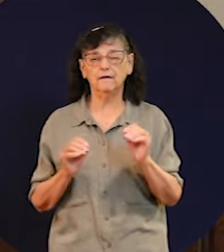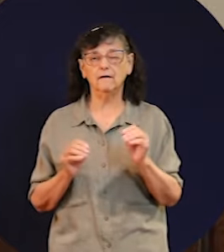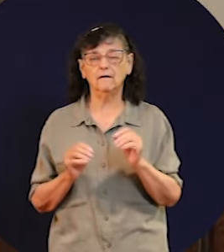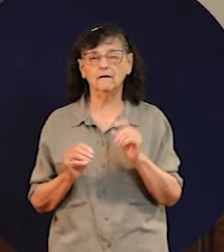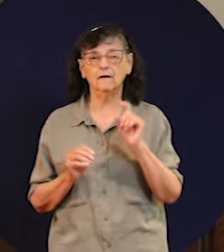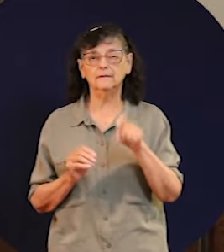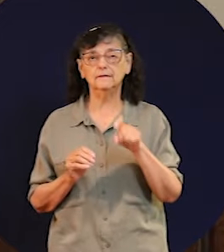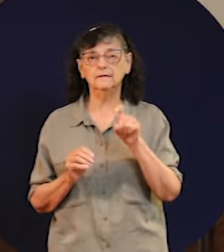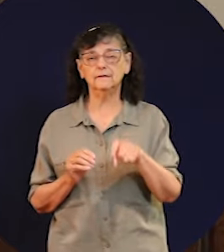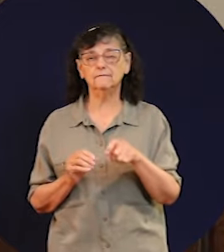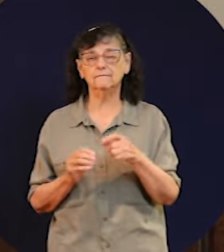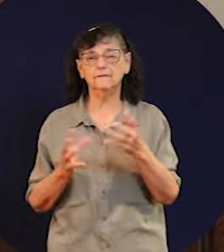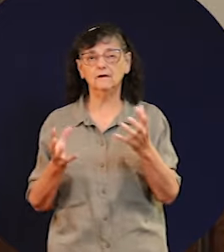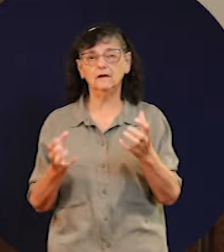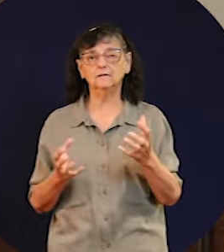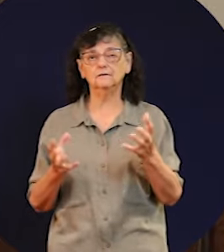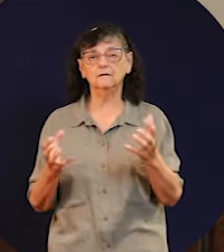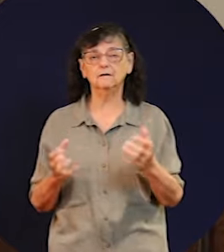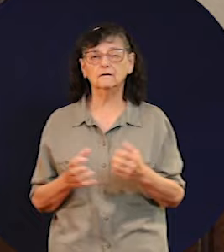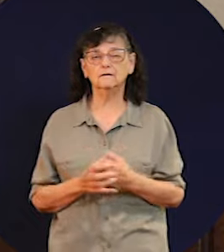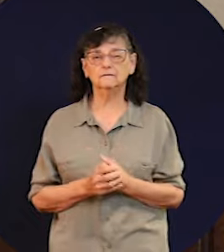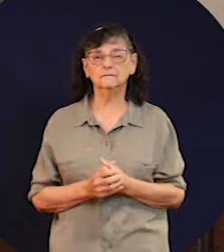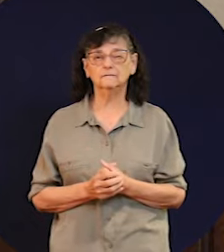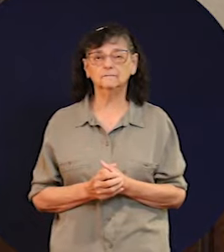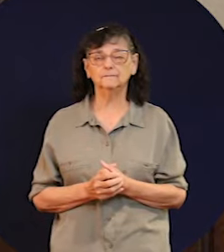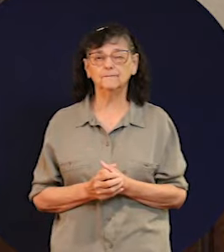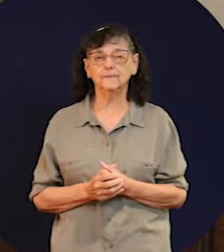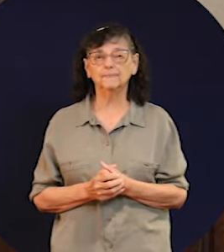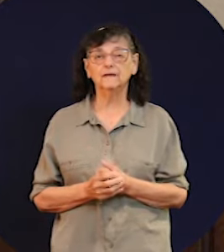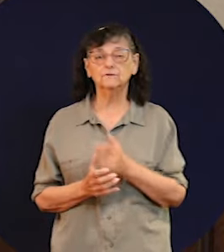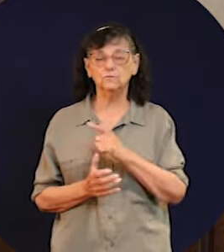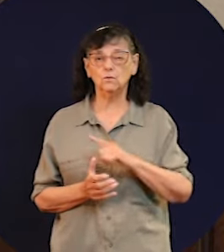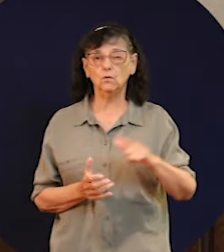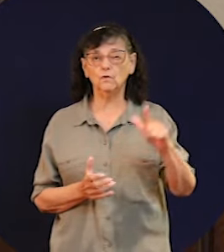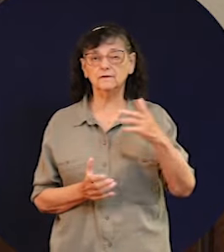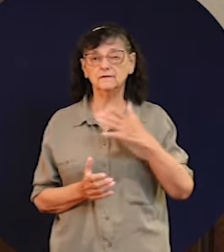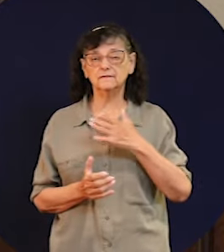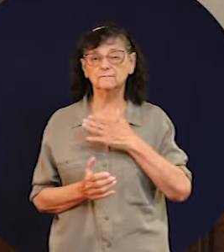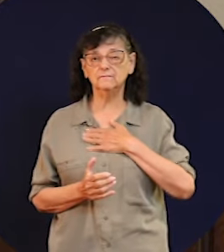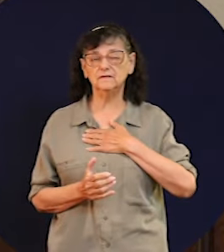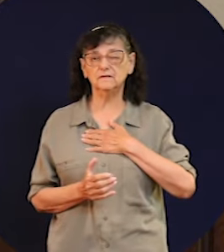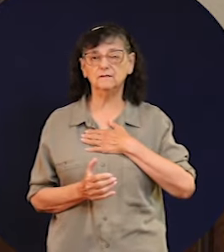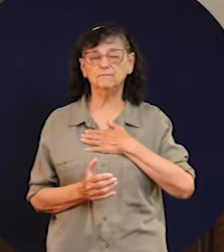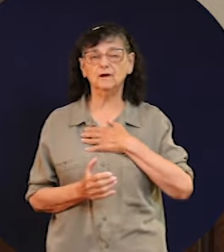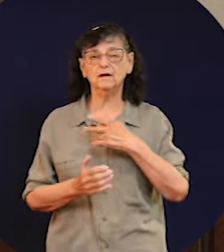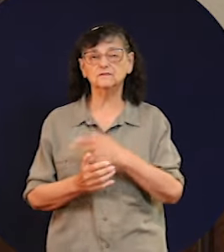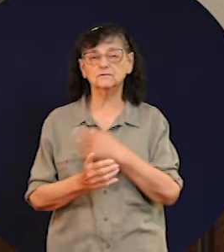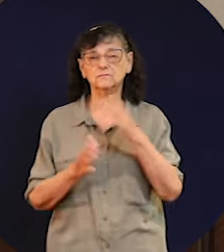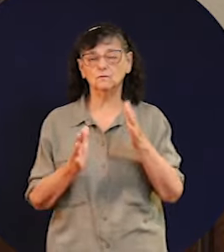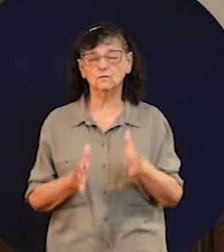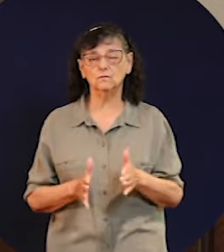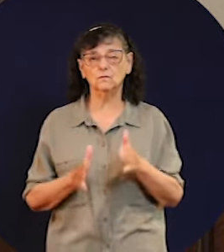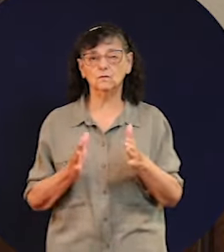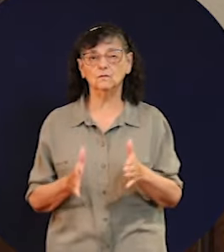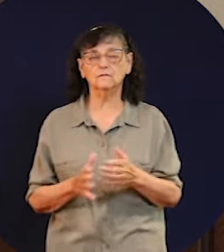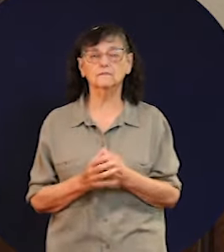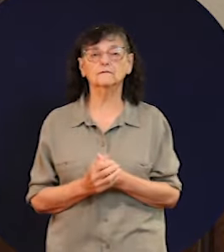nada me falta. El Señor es mi